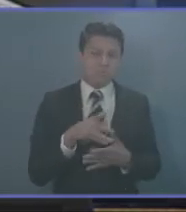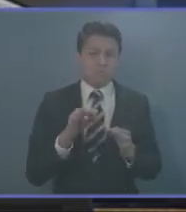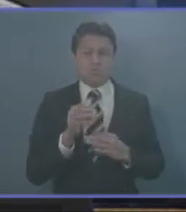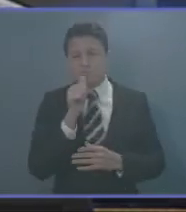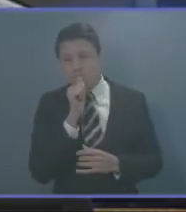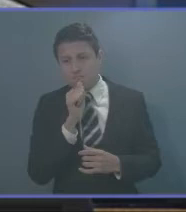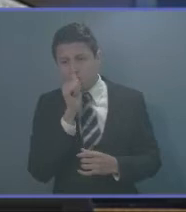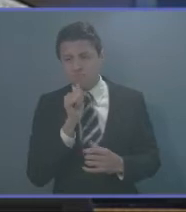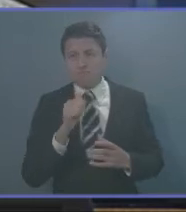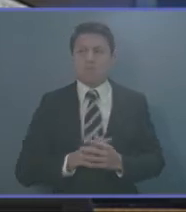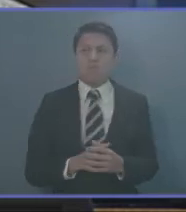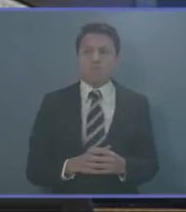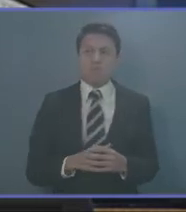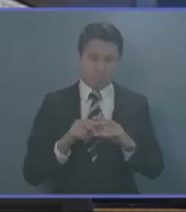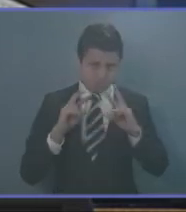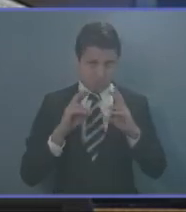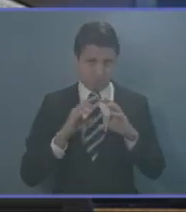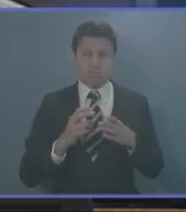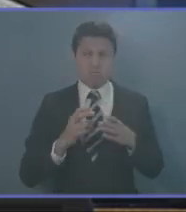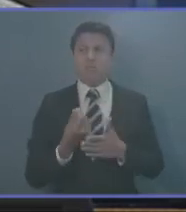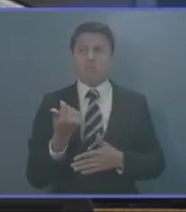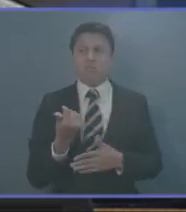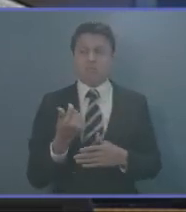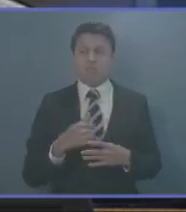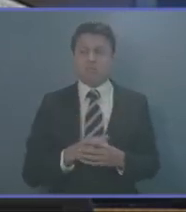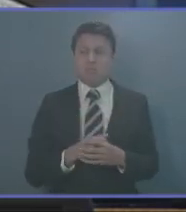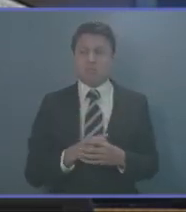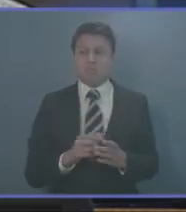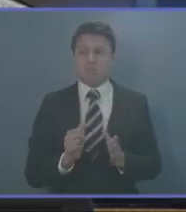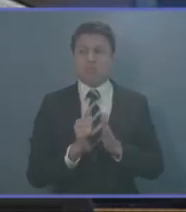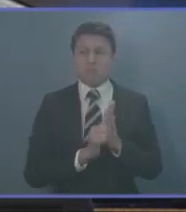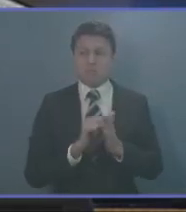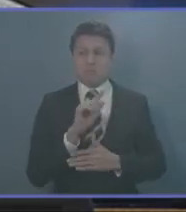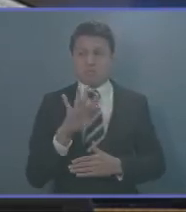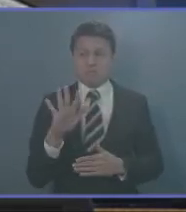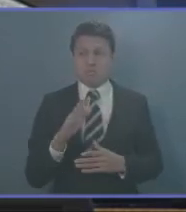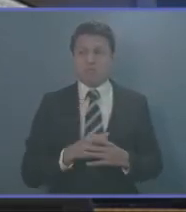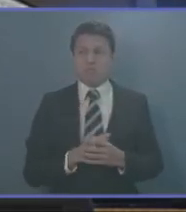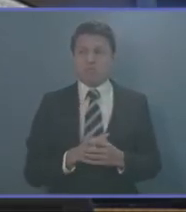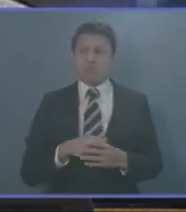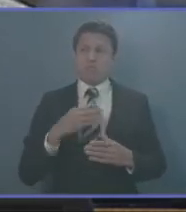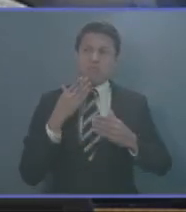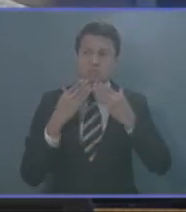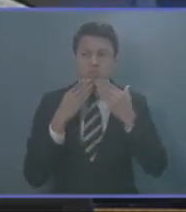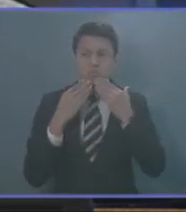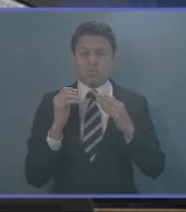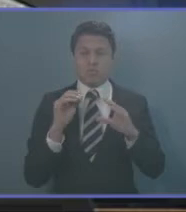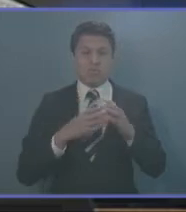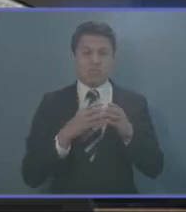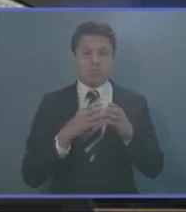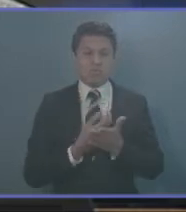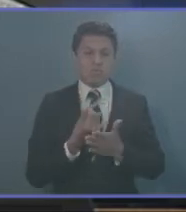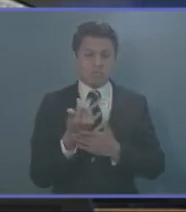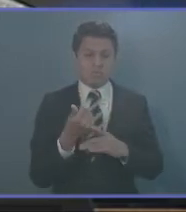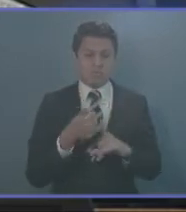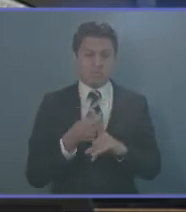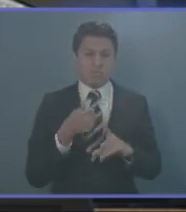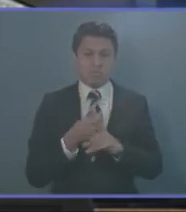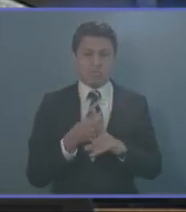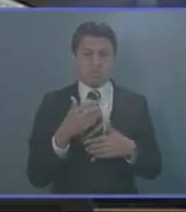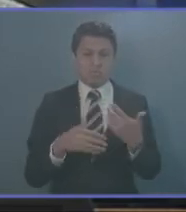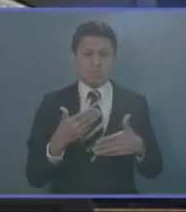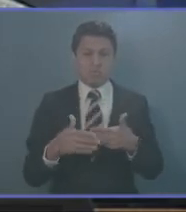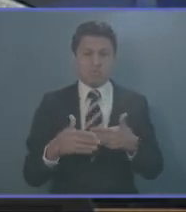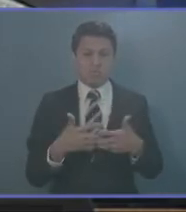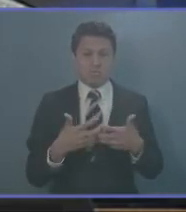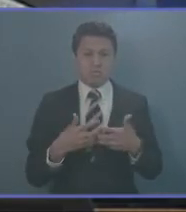privadas. Sector de economía local. Artículo 15. Se denomina sector de economía local a la agrupación de